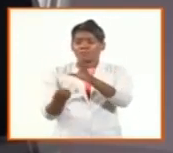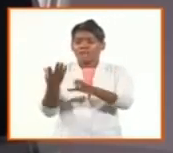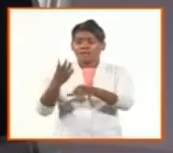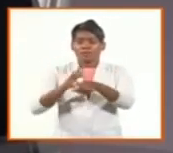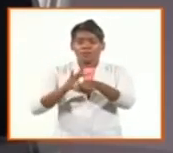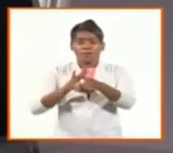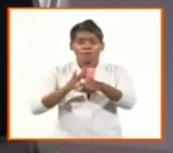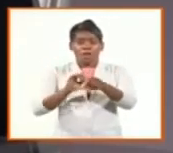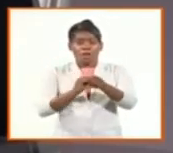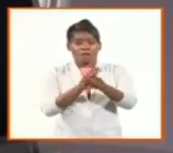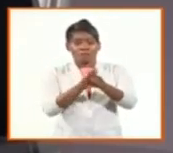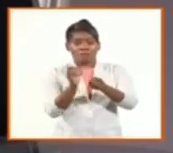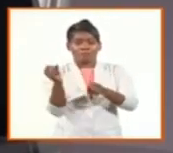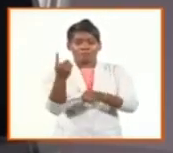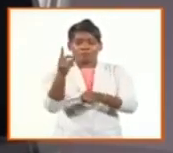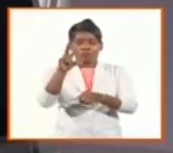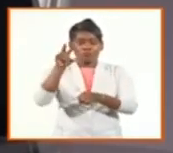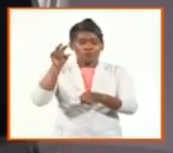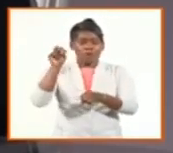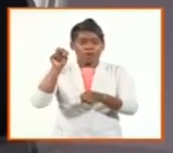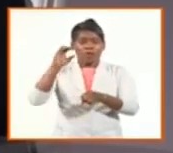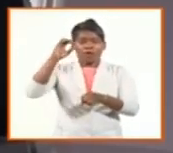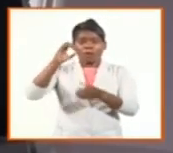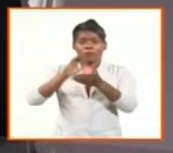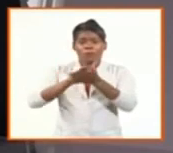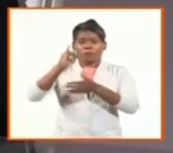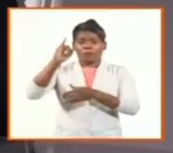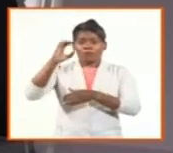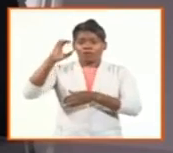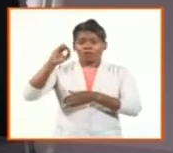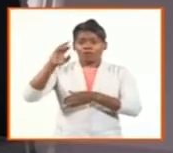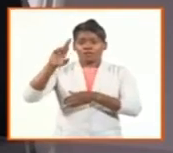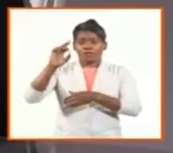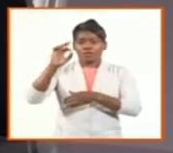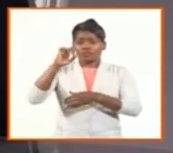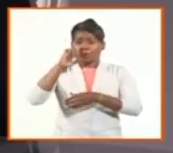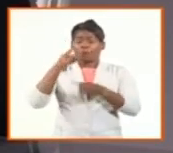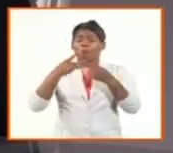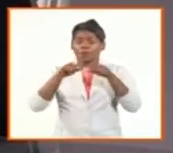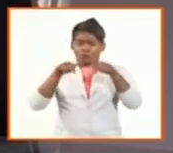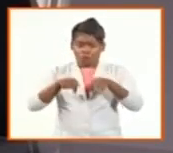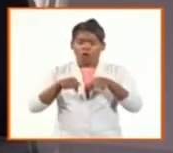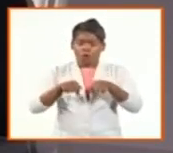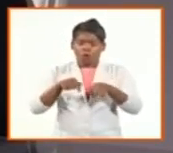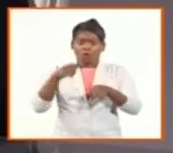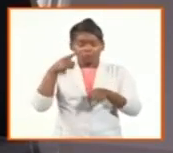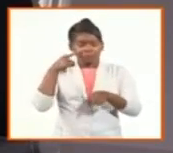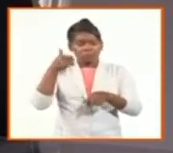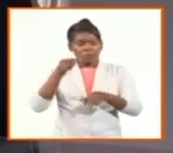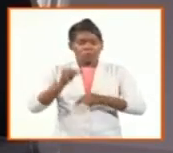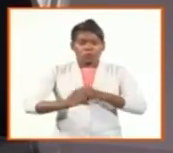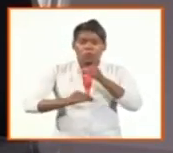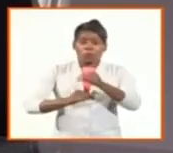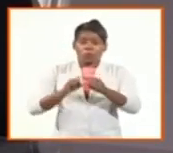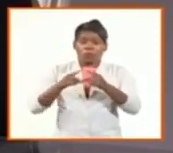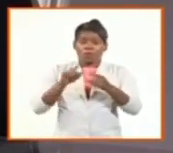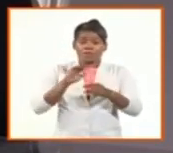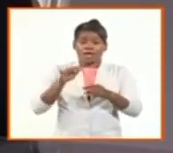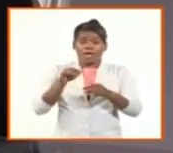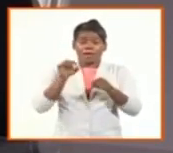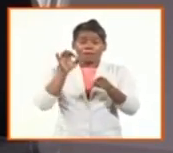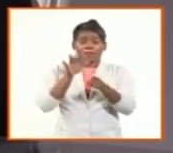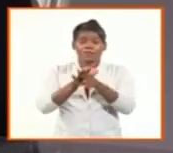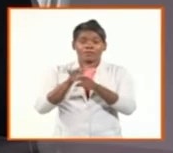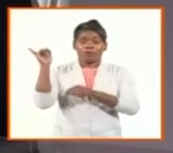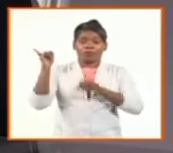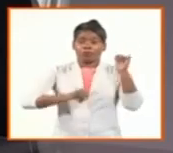enero tenemos en el entorno de unos 86 mil visitantes al país. Si lo comparamos contra